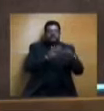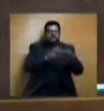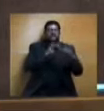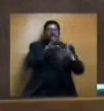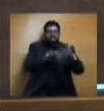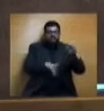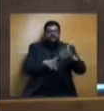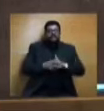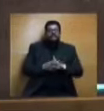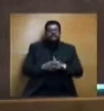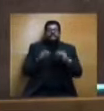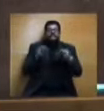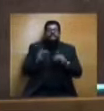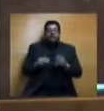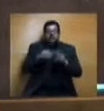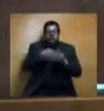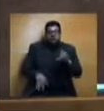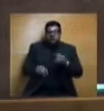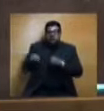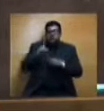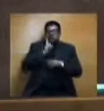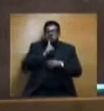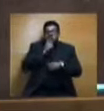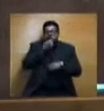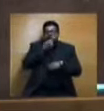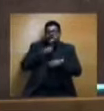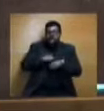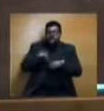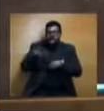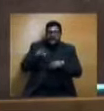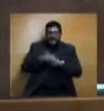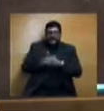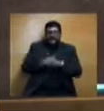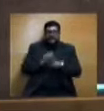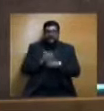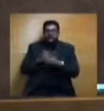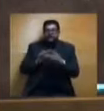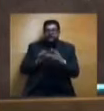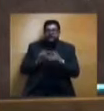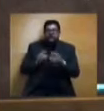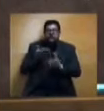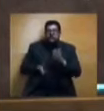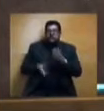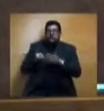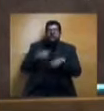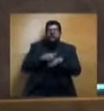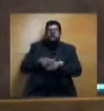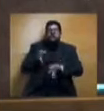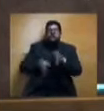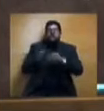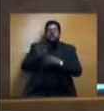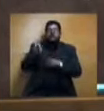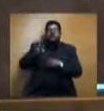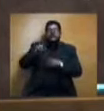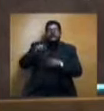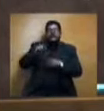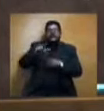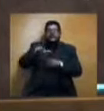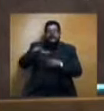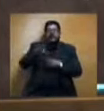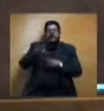fallo. Finalmente, solicito a usted, secretaria general de Acuerdos, rinda la cuenta relativa a los proyectos de resolución de los juicios de la ciudadanía